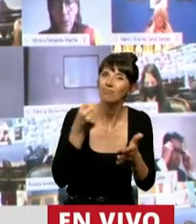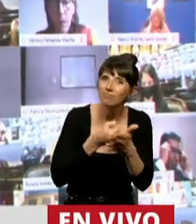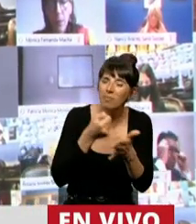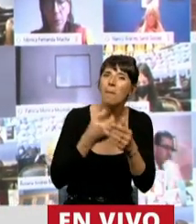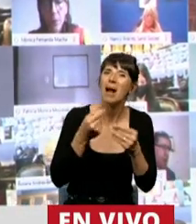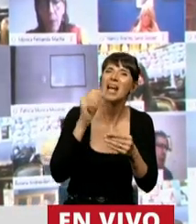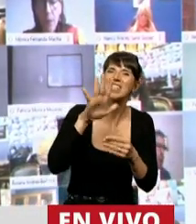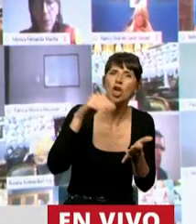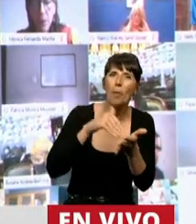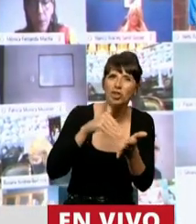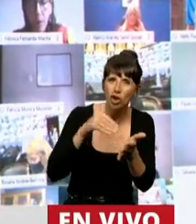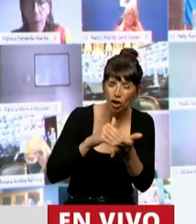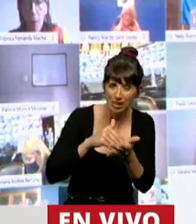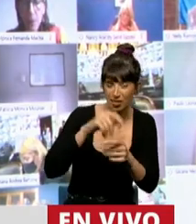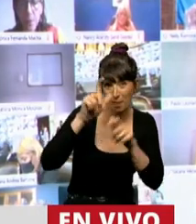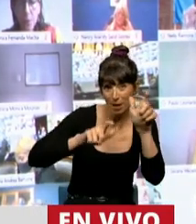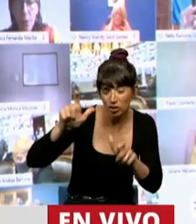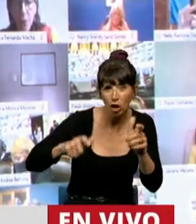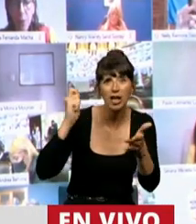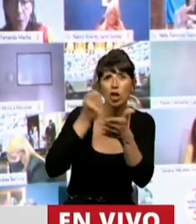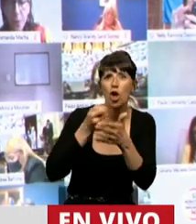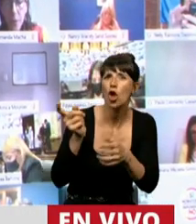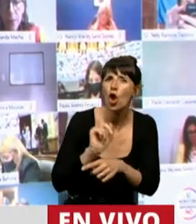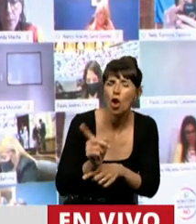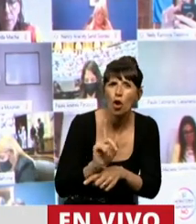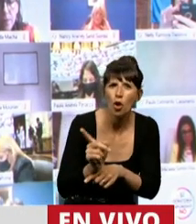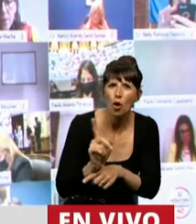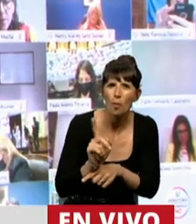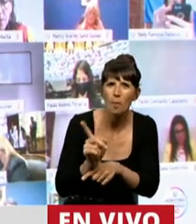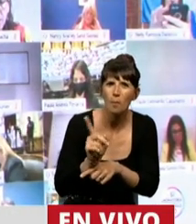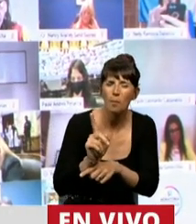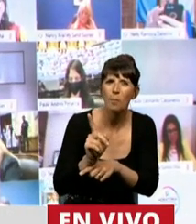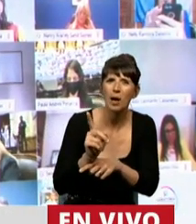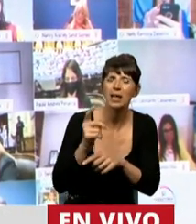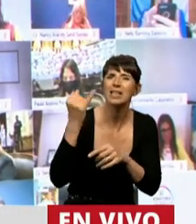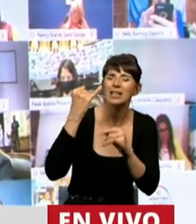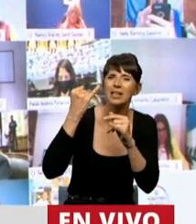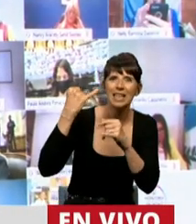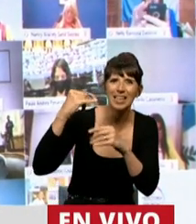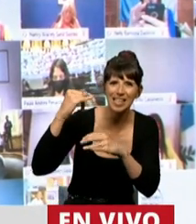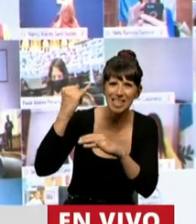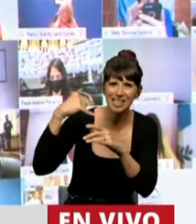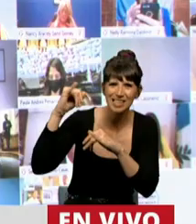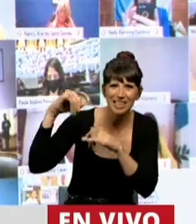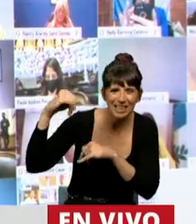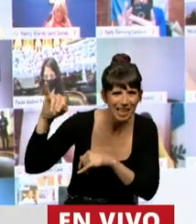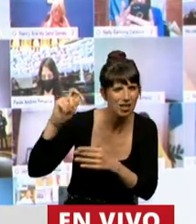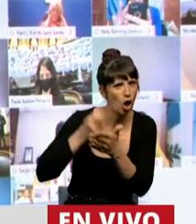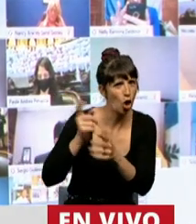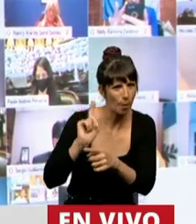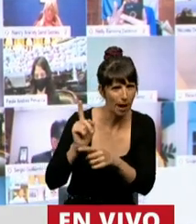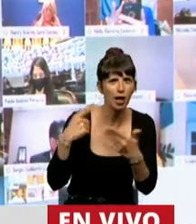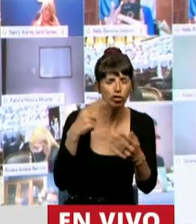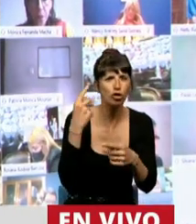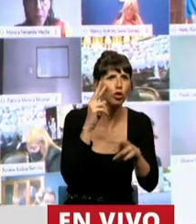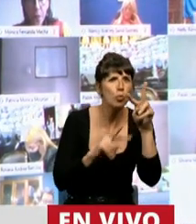y argentinas no paguen interes el cobrar intereses muy altos no solo endeudaron al país sino también a las familias por